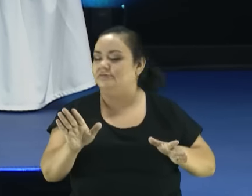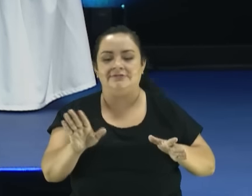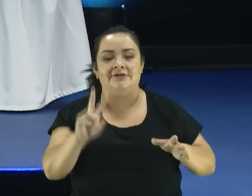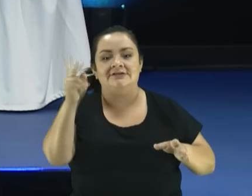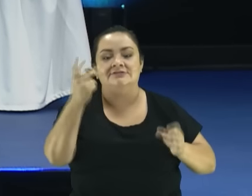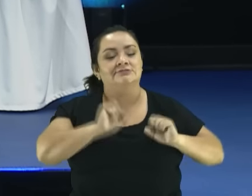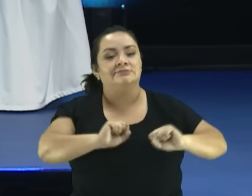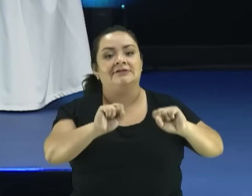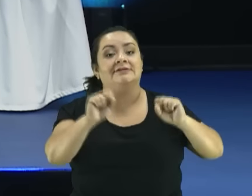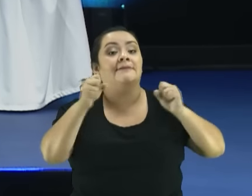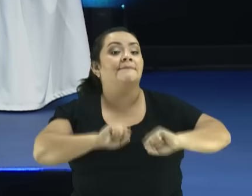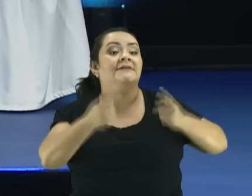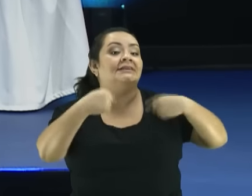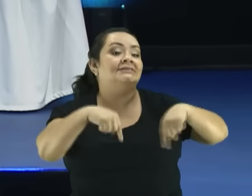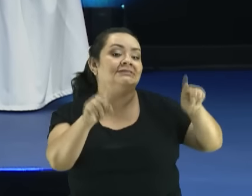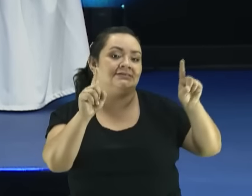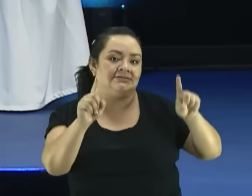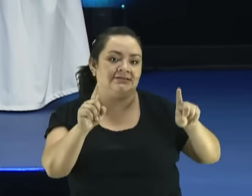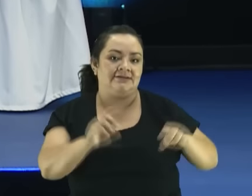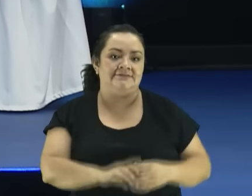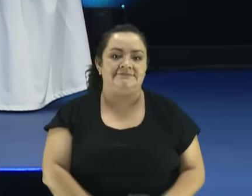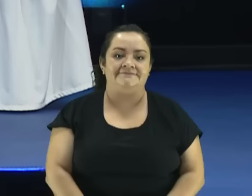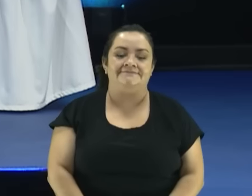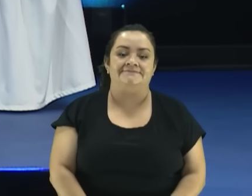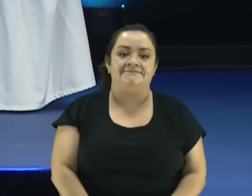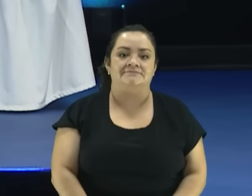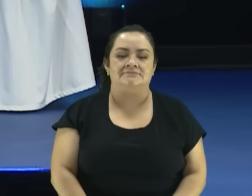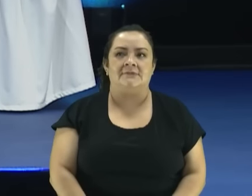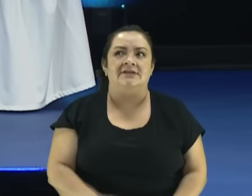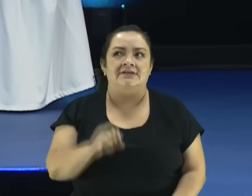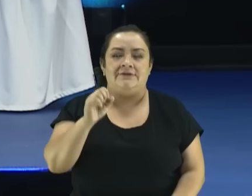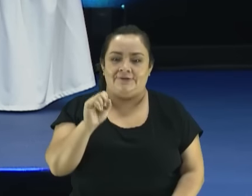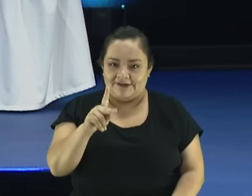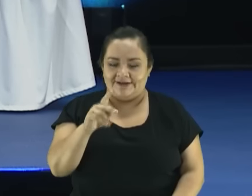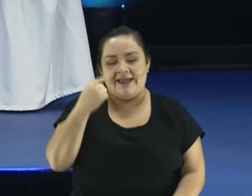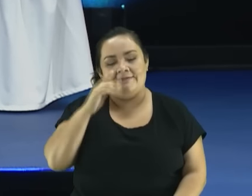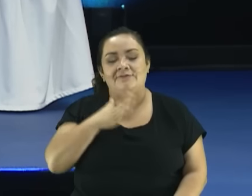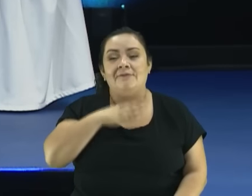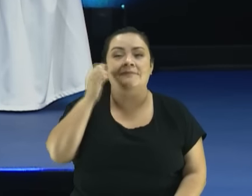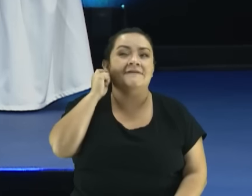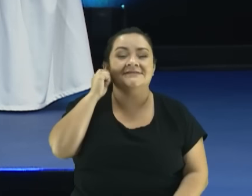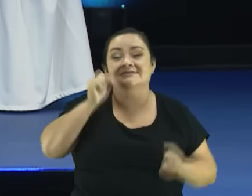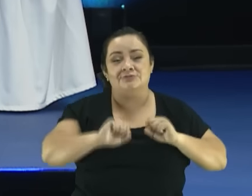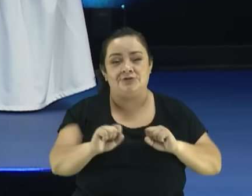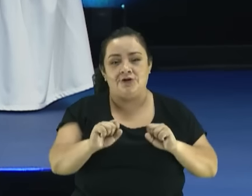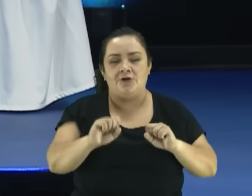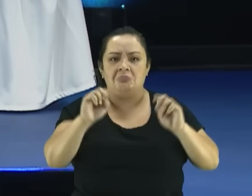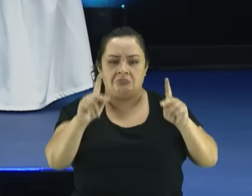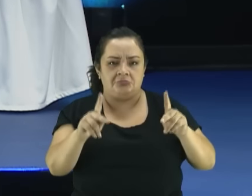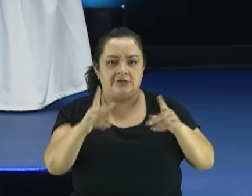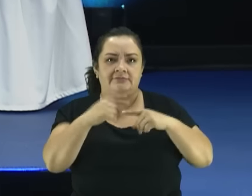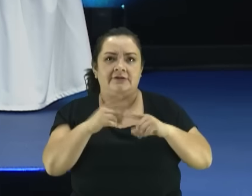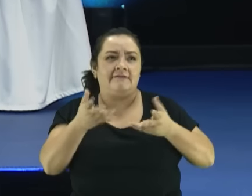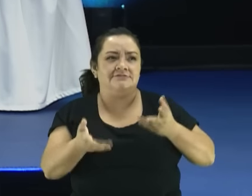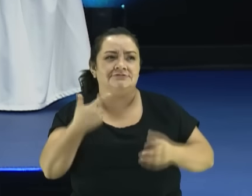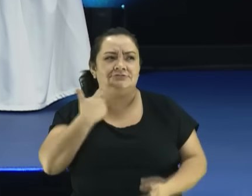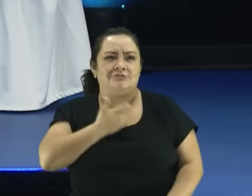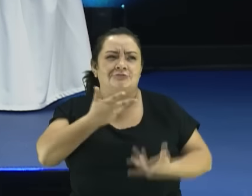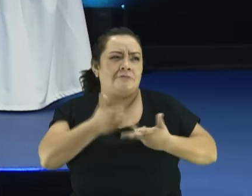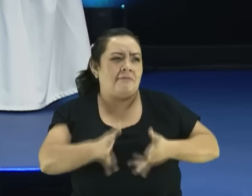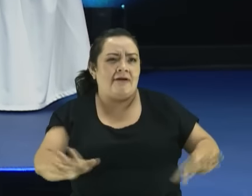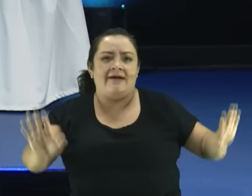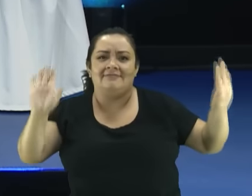fate que se murió mi abuelita no lo siento mucho Sí pero aquí hay algo más y hablo para aquellos que ven la vida demasiado superficial como que no